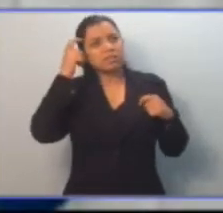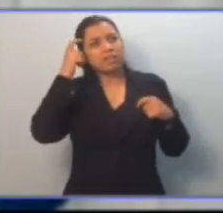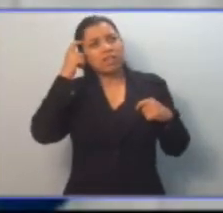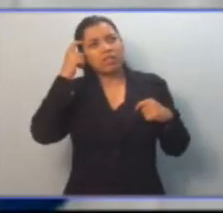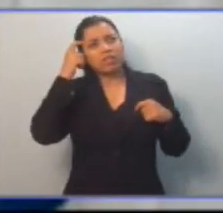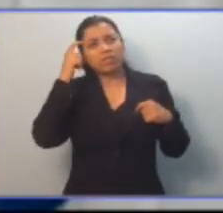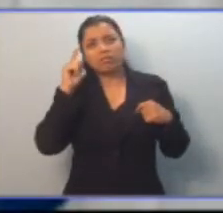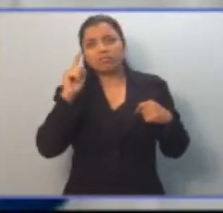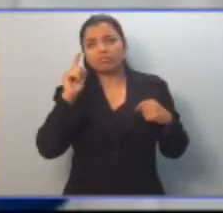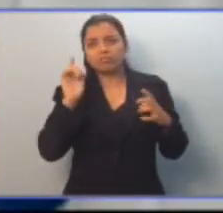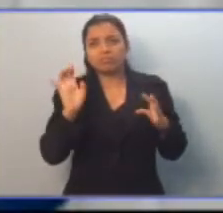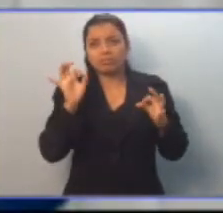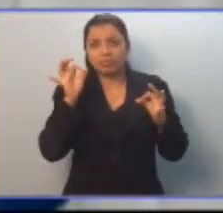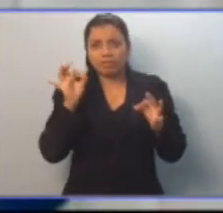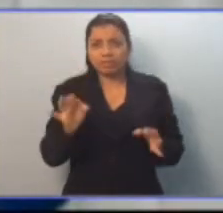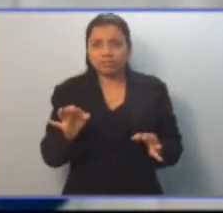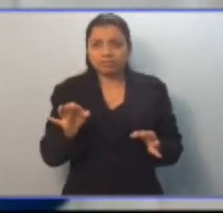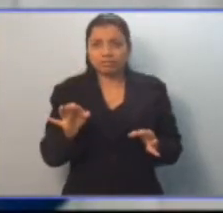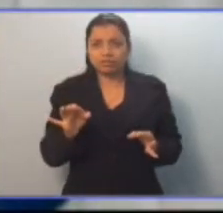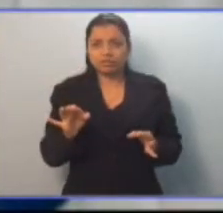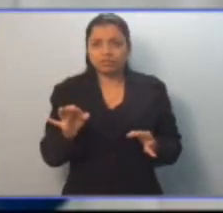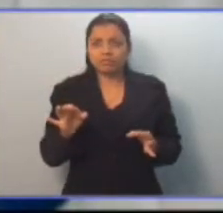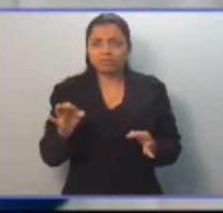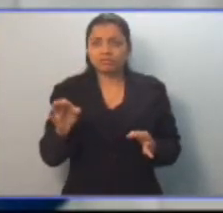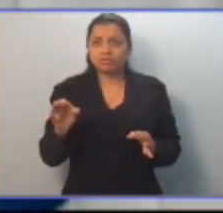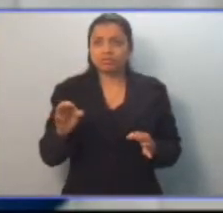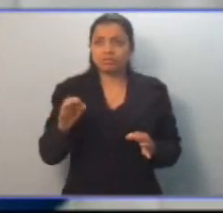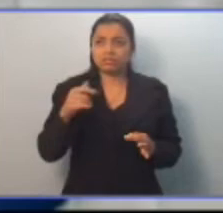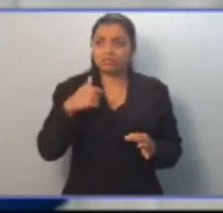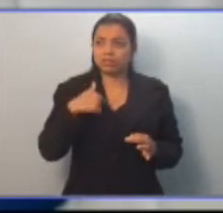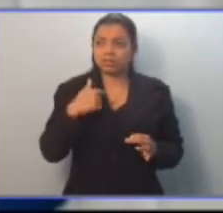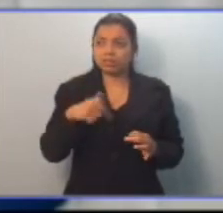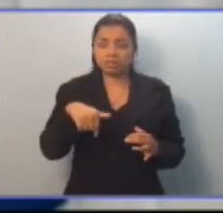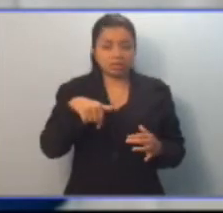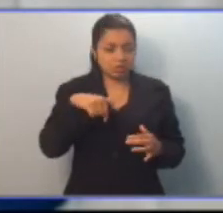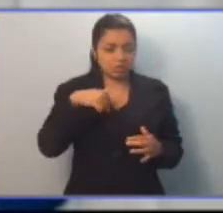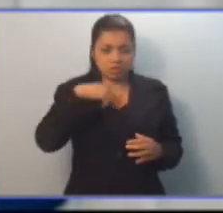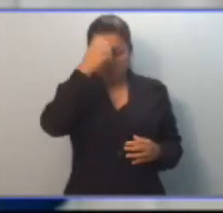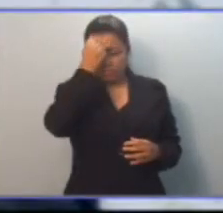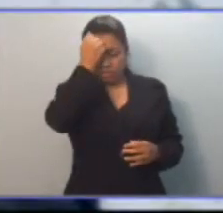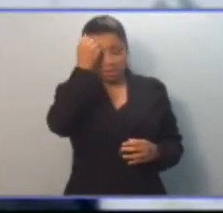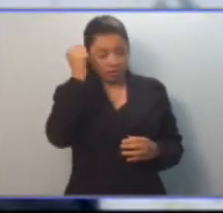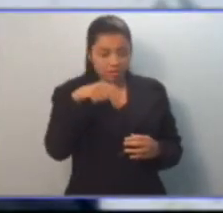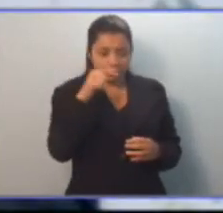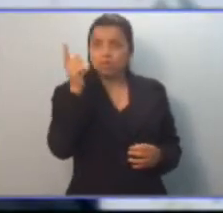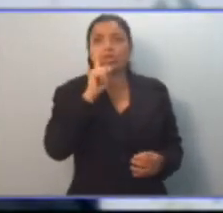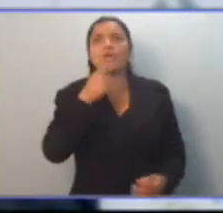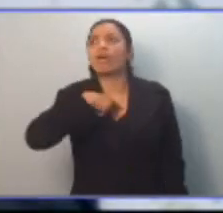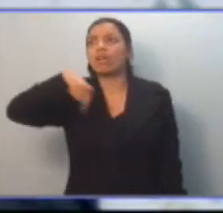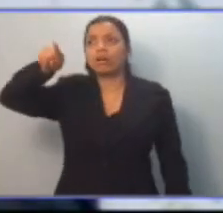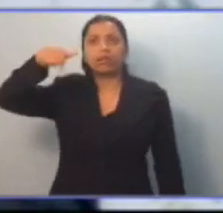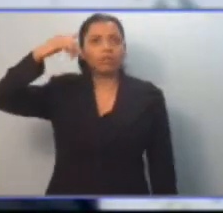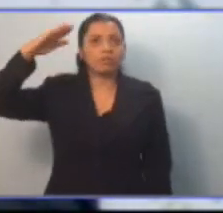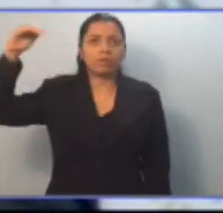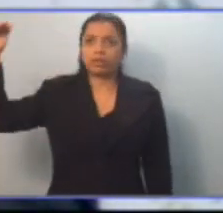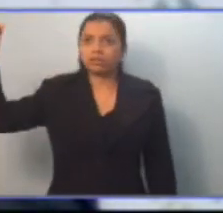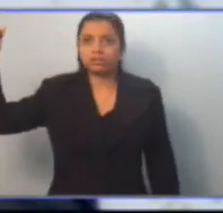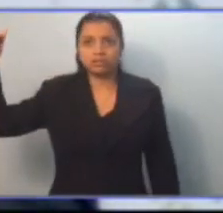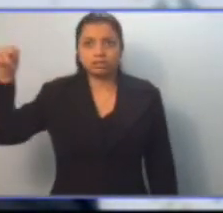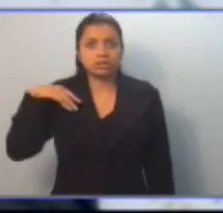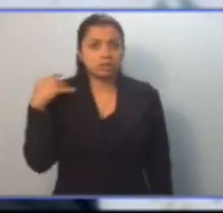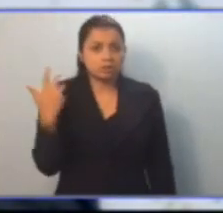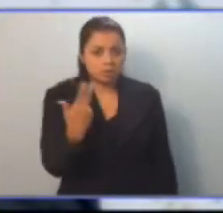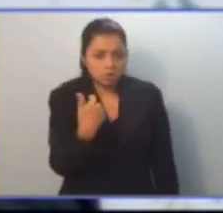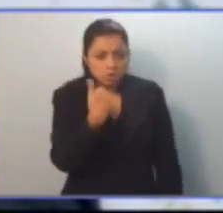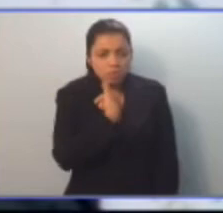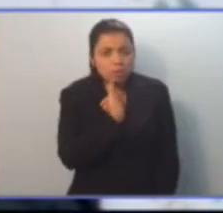que se ha sacrificado y se ha formado a otro país. Yo siento que el verdadero nacionalismo es pensar en